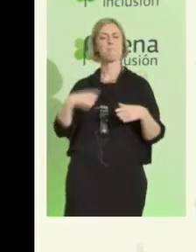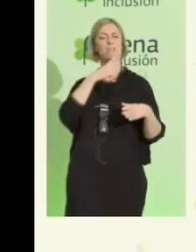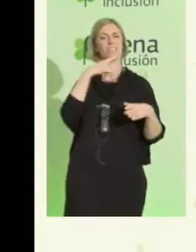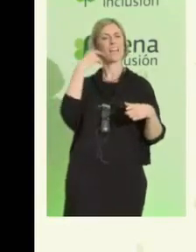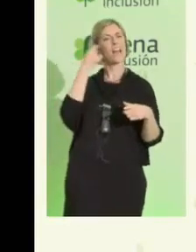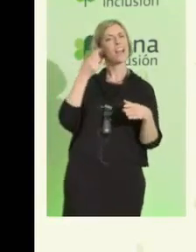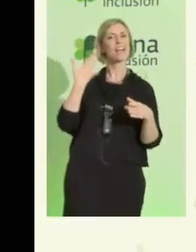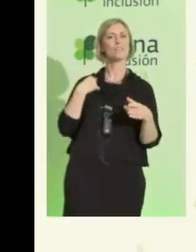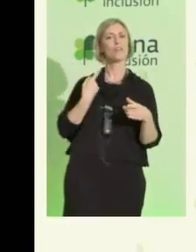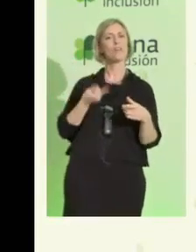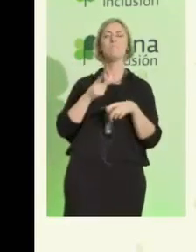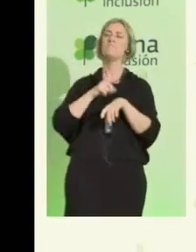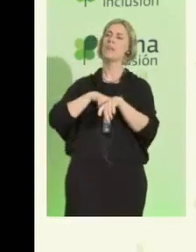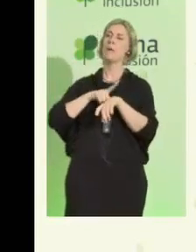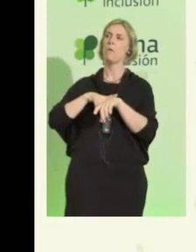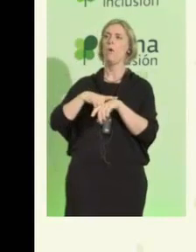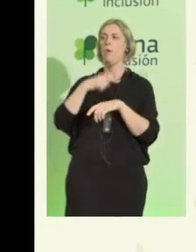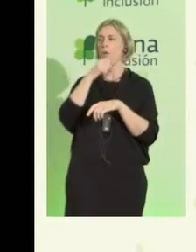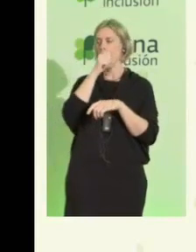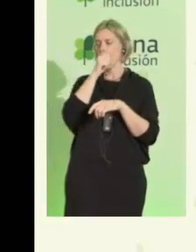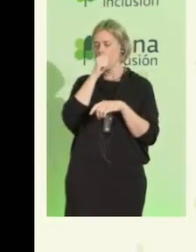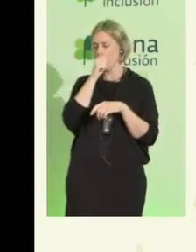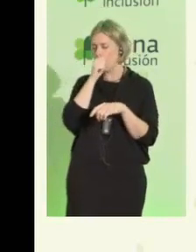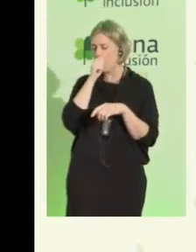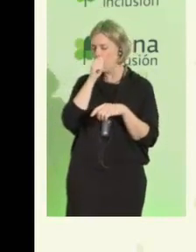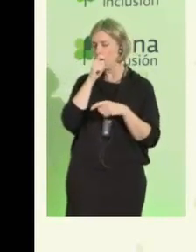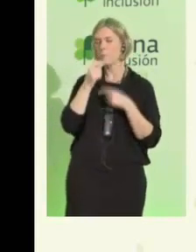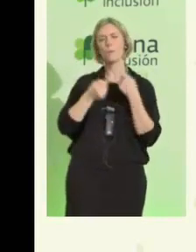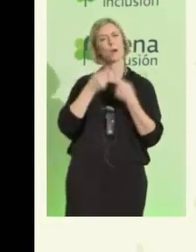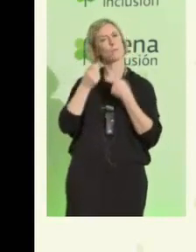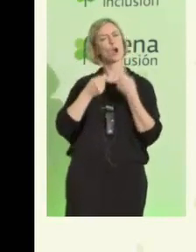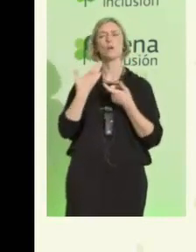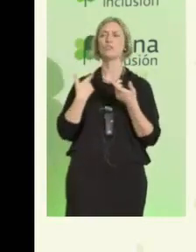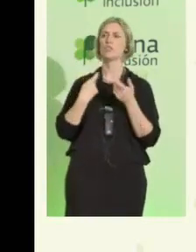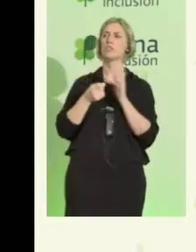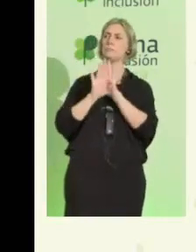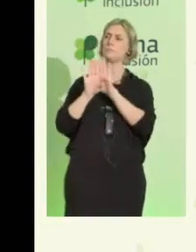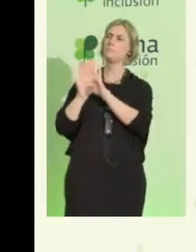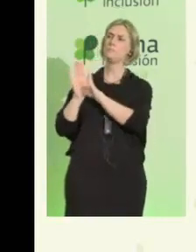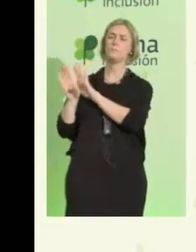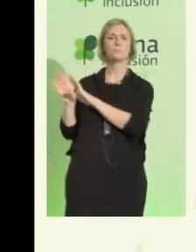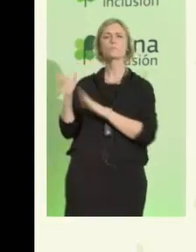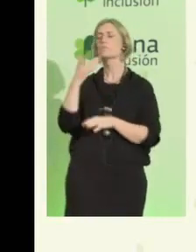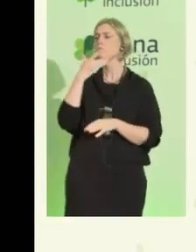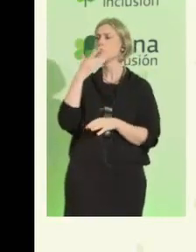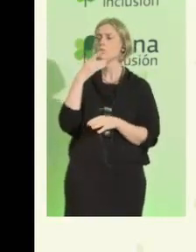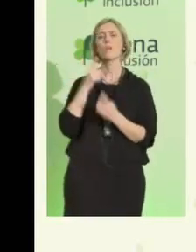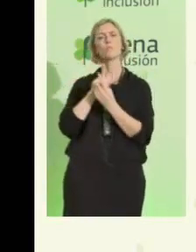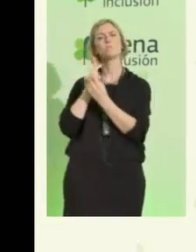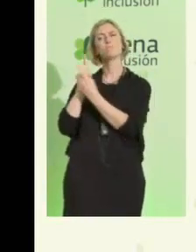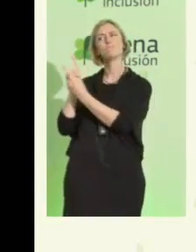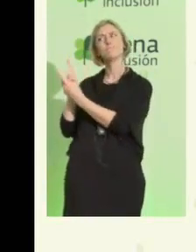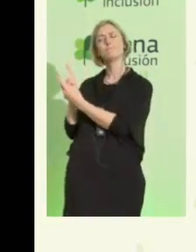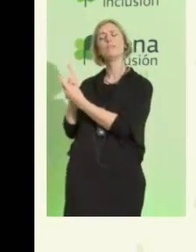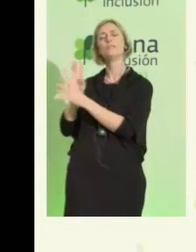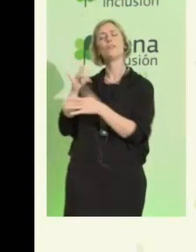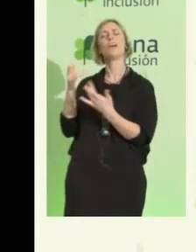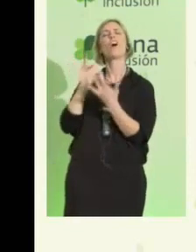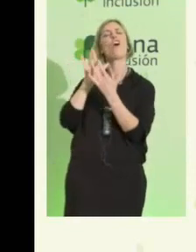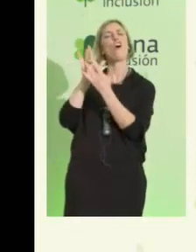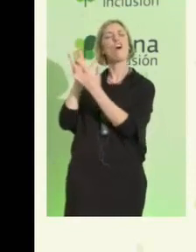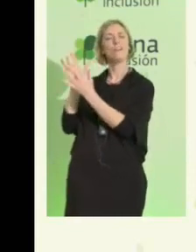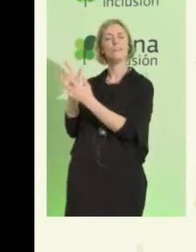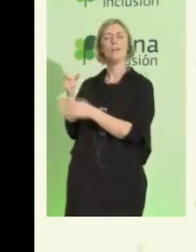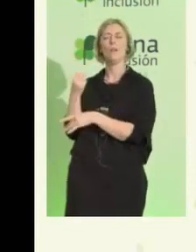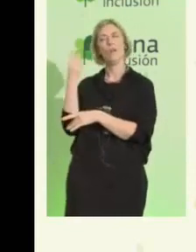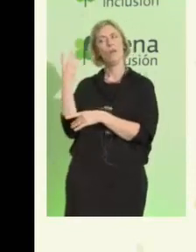conocer estos lugares y a las personas que estaban allí. Así que, bueno, ya teníamos algunas conexiones, algunos vínculos con